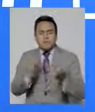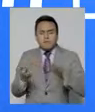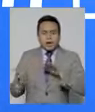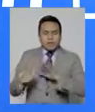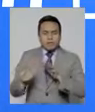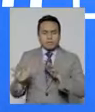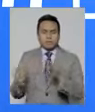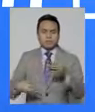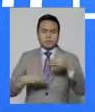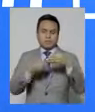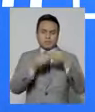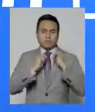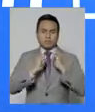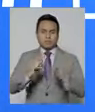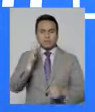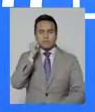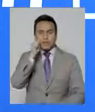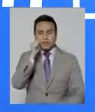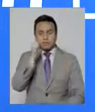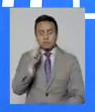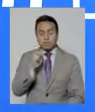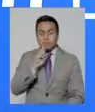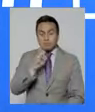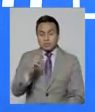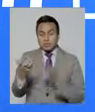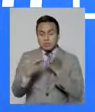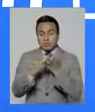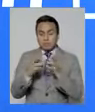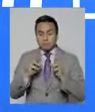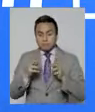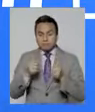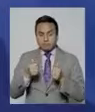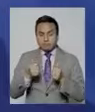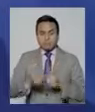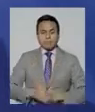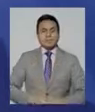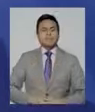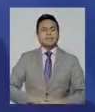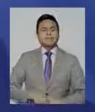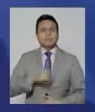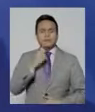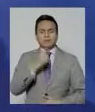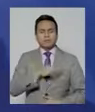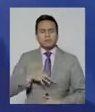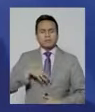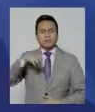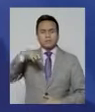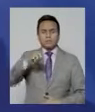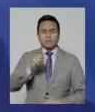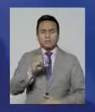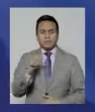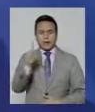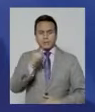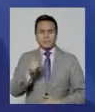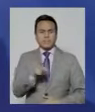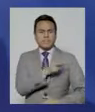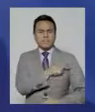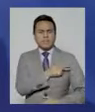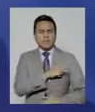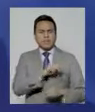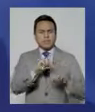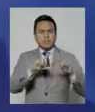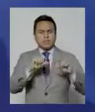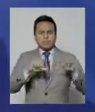información del recuento diario. No sé si contesta la pregunta. Ministro París, y sobre lo que señala el jefe de